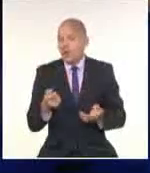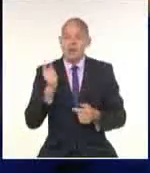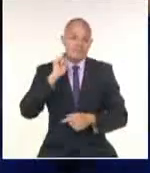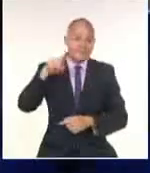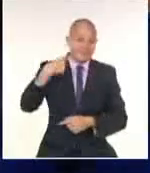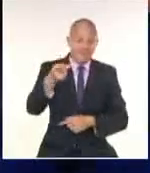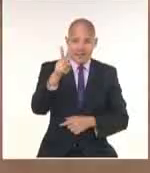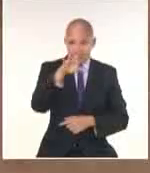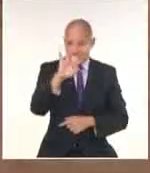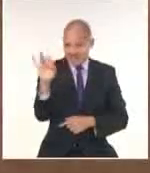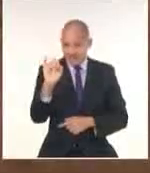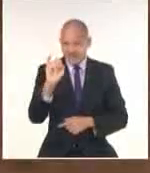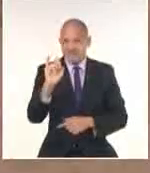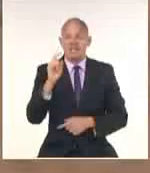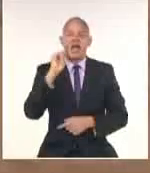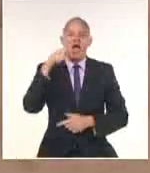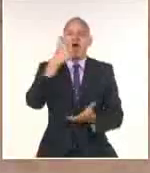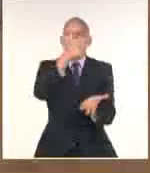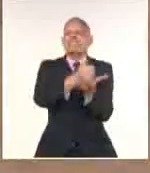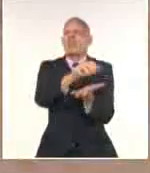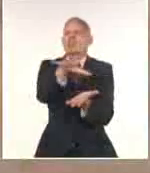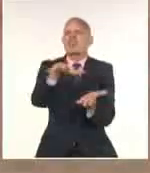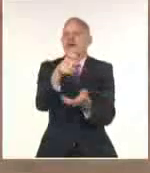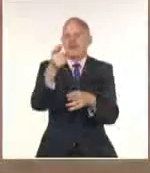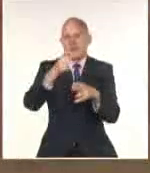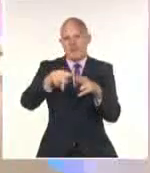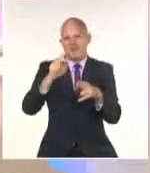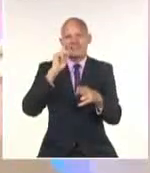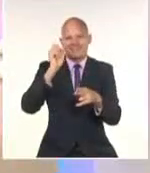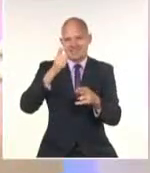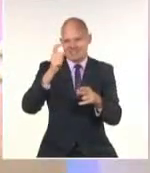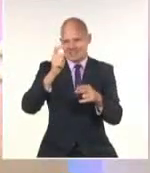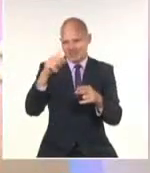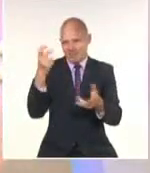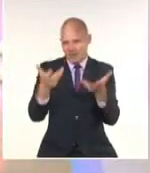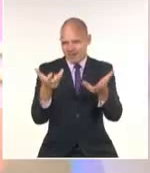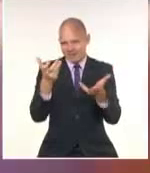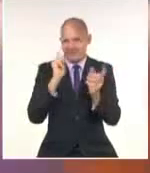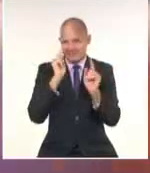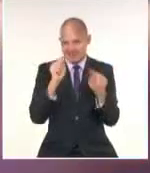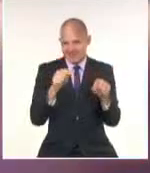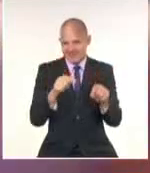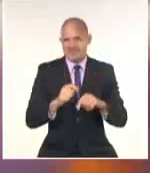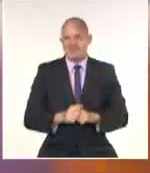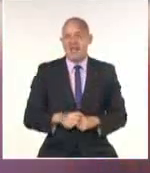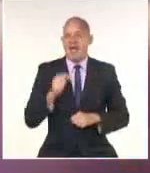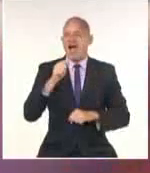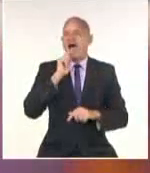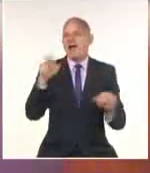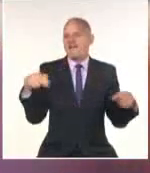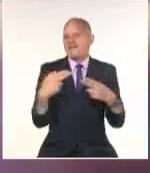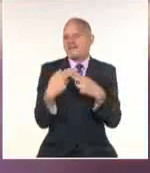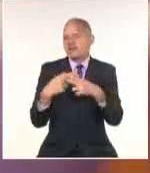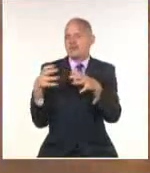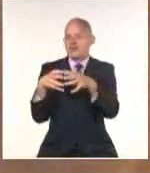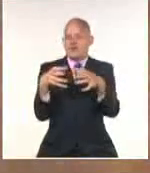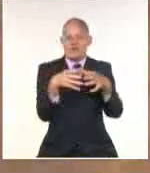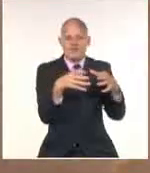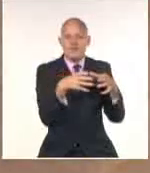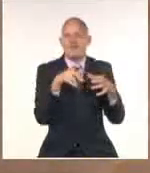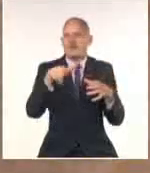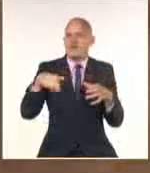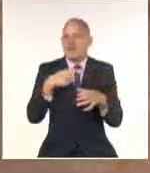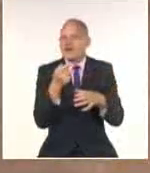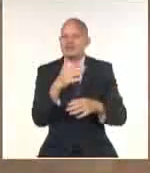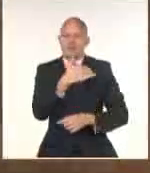2026, Cienfuegos será la sede de la edición 22 del Encuentro Nacional de los Conjuntos Artísticos de Montaña